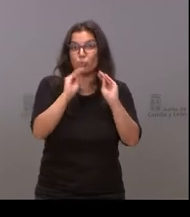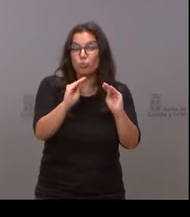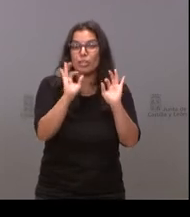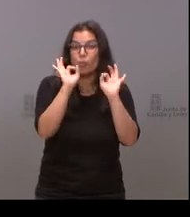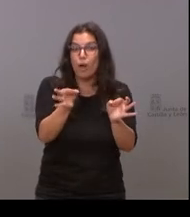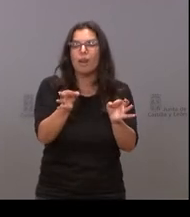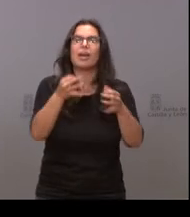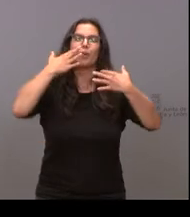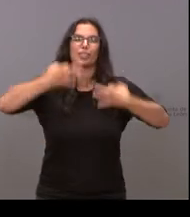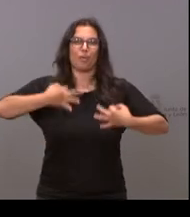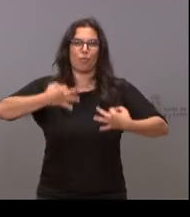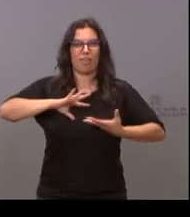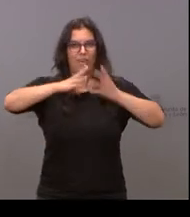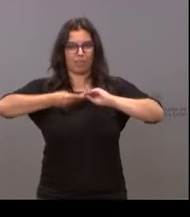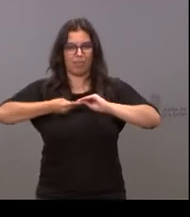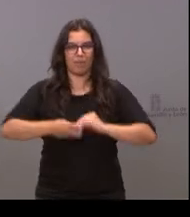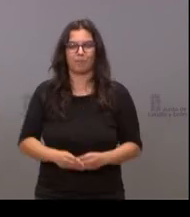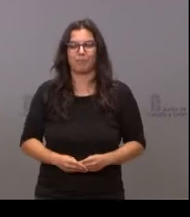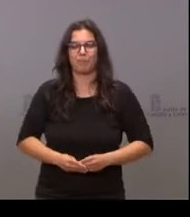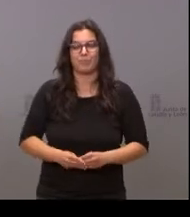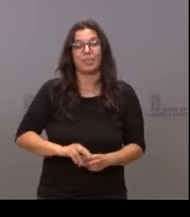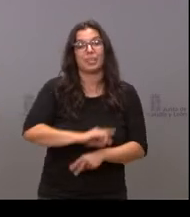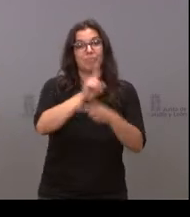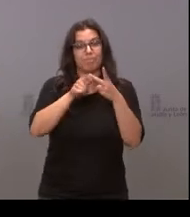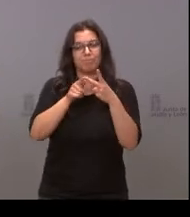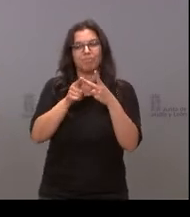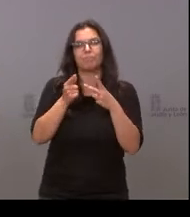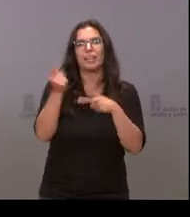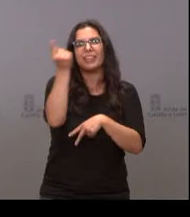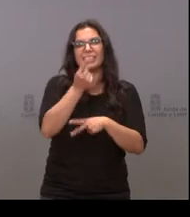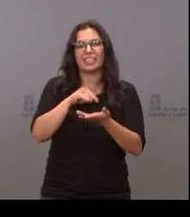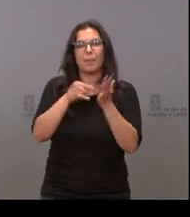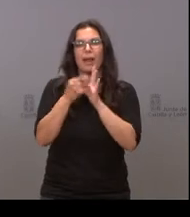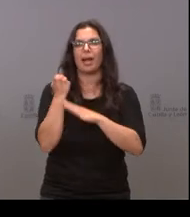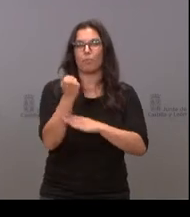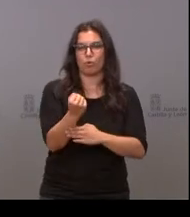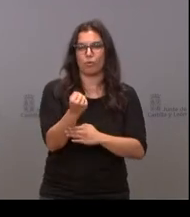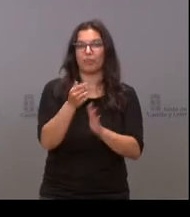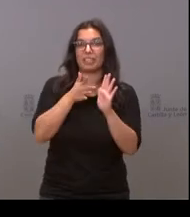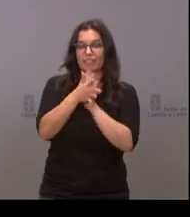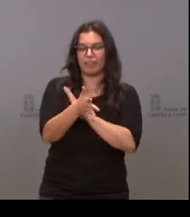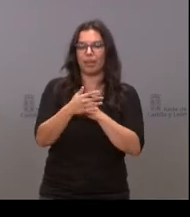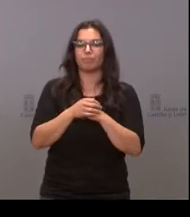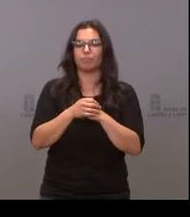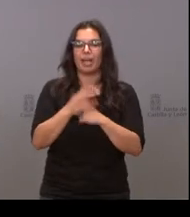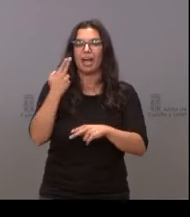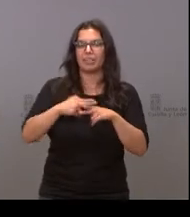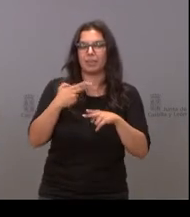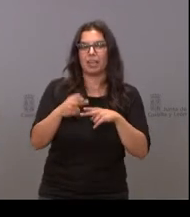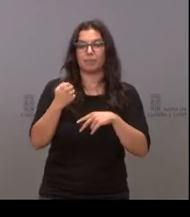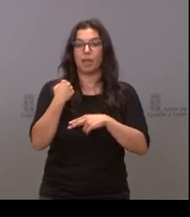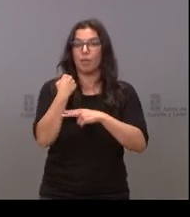le permita poder recibir estos servicios en segundo lugar se diseña un plan de apoyos es decir qué actividades o qué apoyos